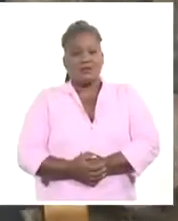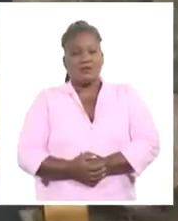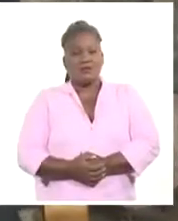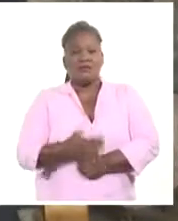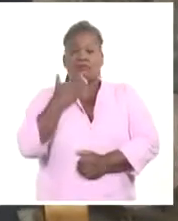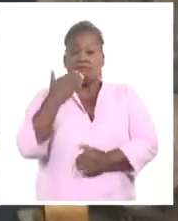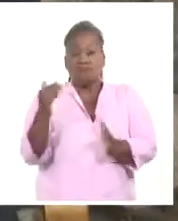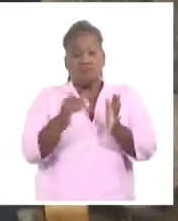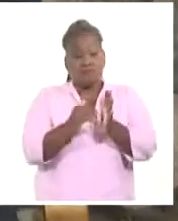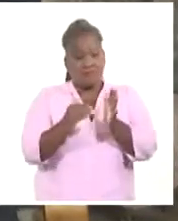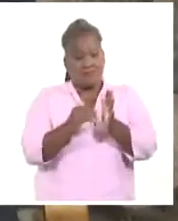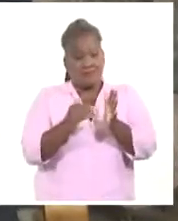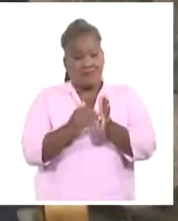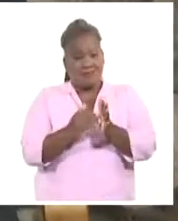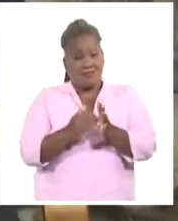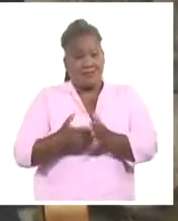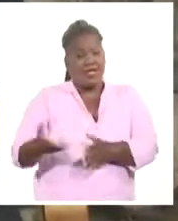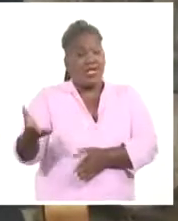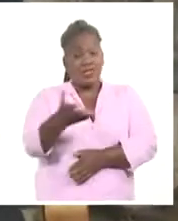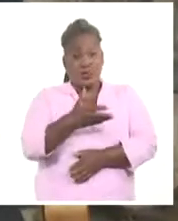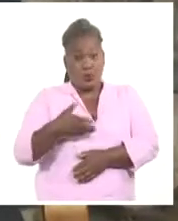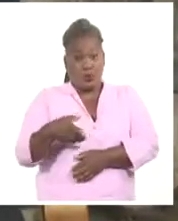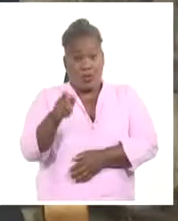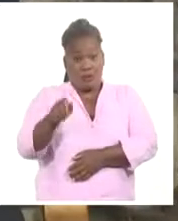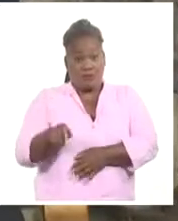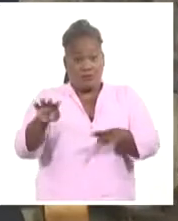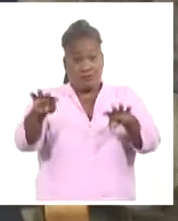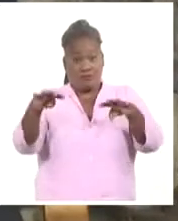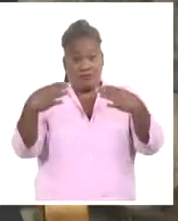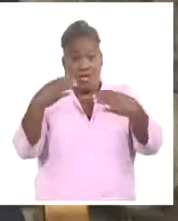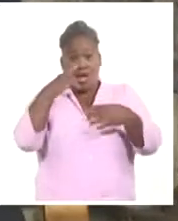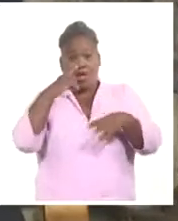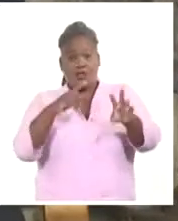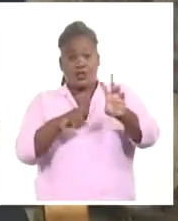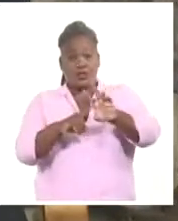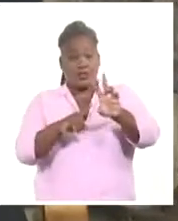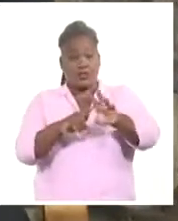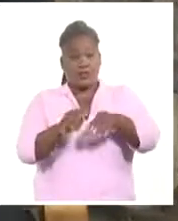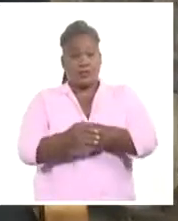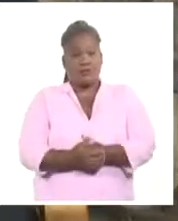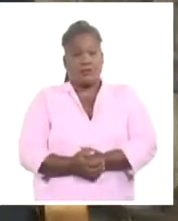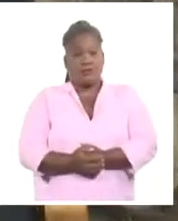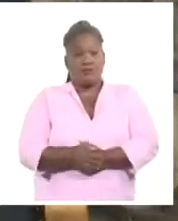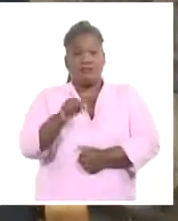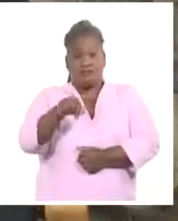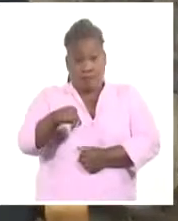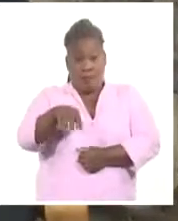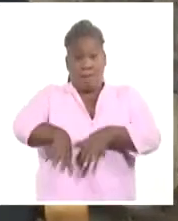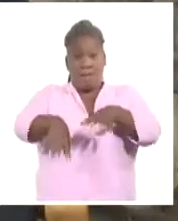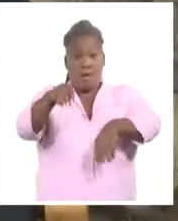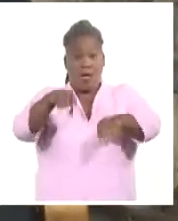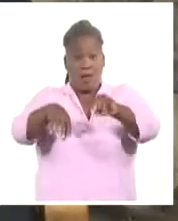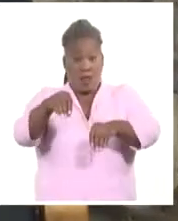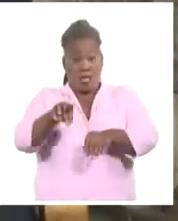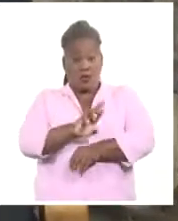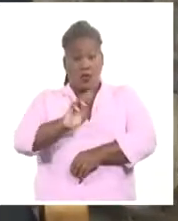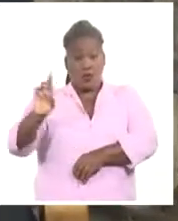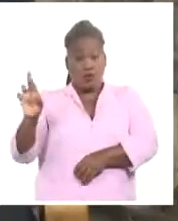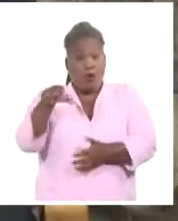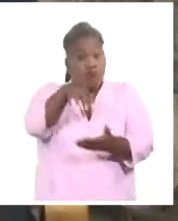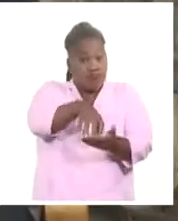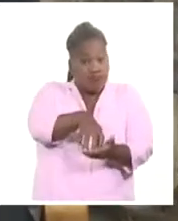Sí, muy buenas tardes, colegas, y a toda la teleaudiencia del Noticiero del Mediodía. Nos encontramos en el Palacio de la Revolución,